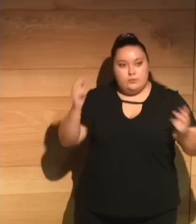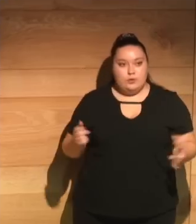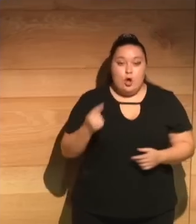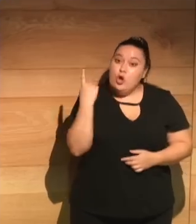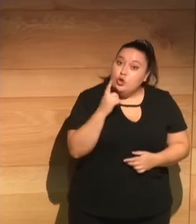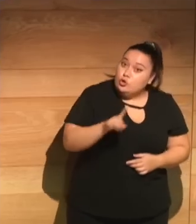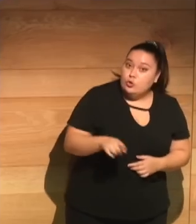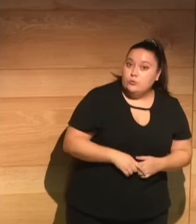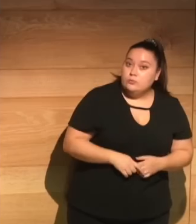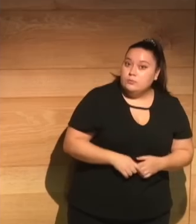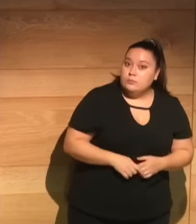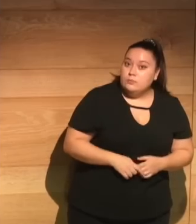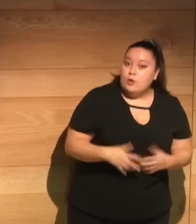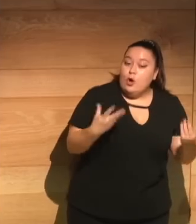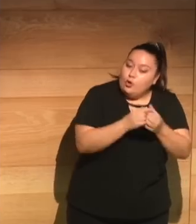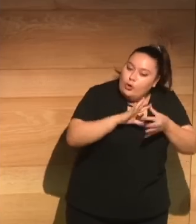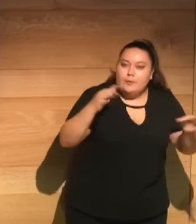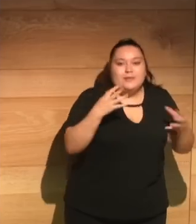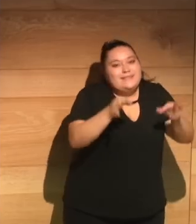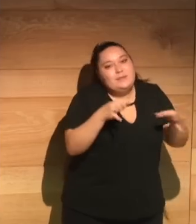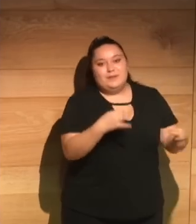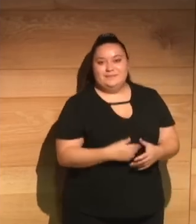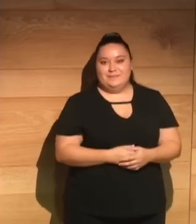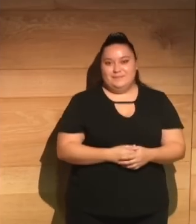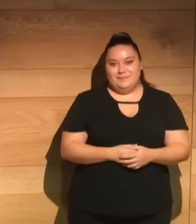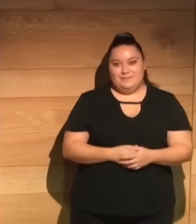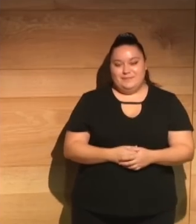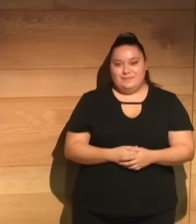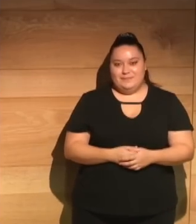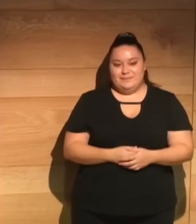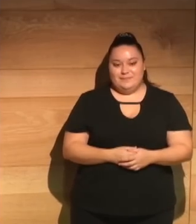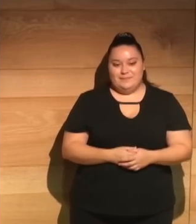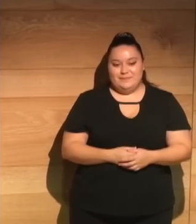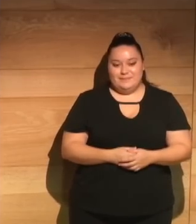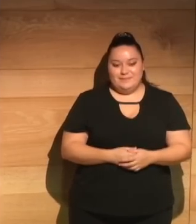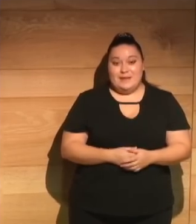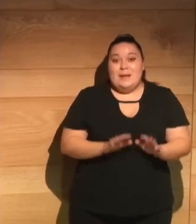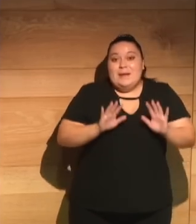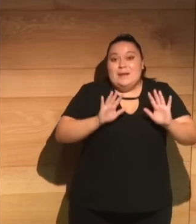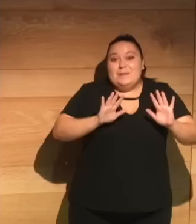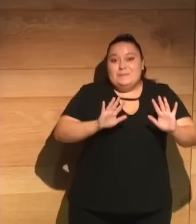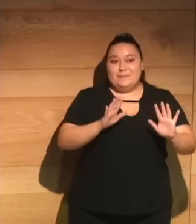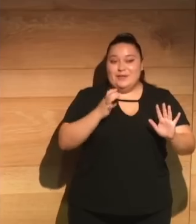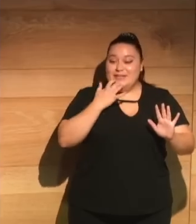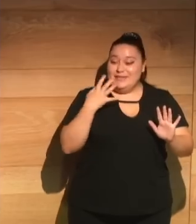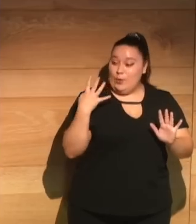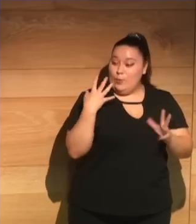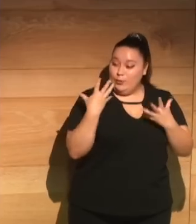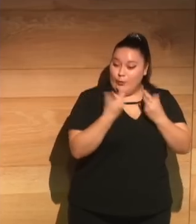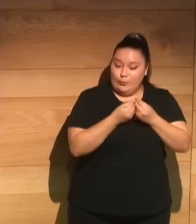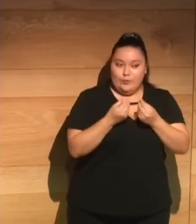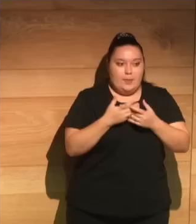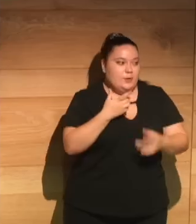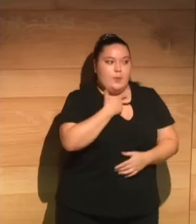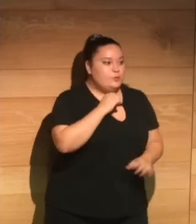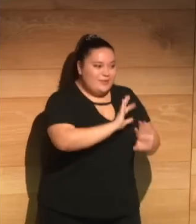¿Solos? No, Arturo. Con amigos, siempre con amigos. Con amigos, sí. Y sin embargo, cuando estamos cuatro personas juntas... No me ha gustado